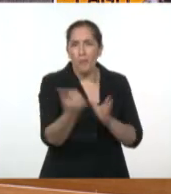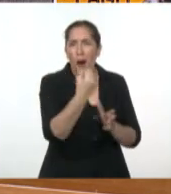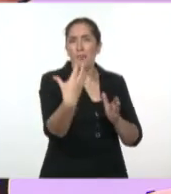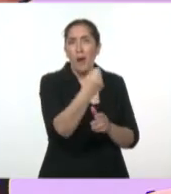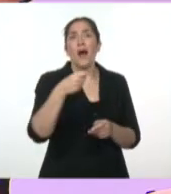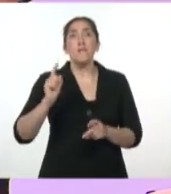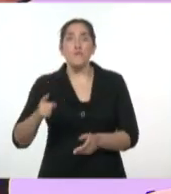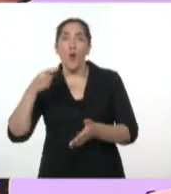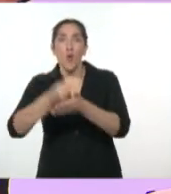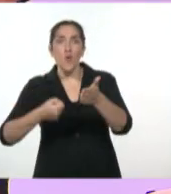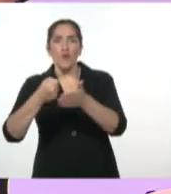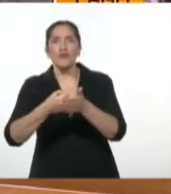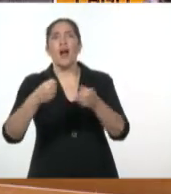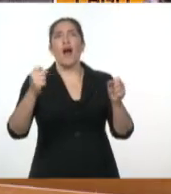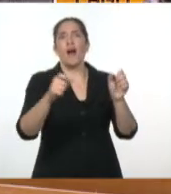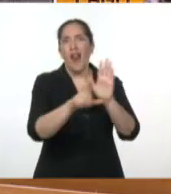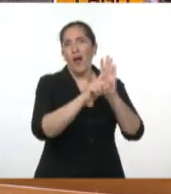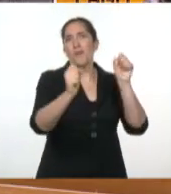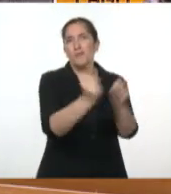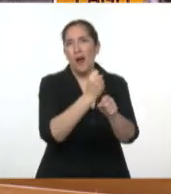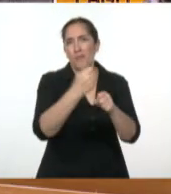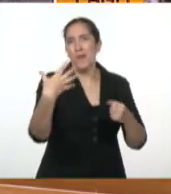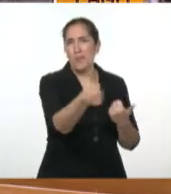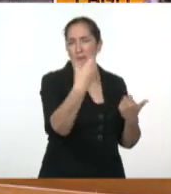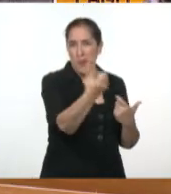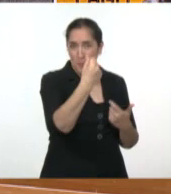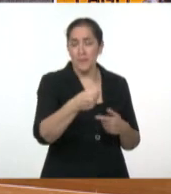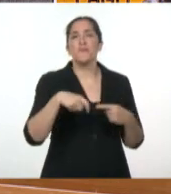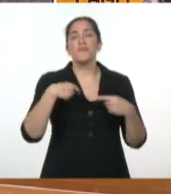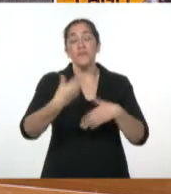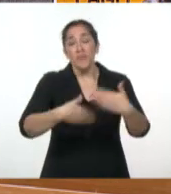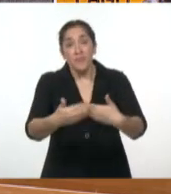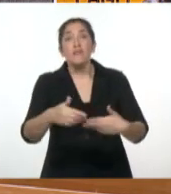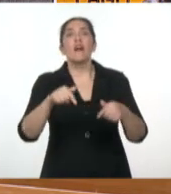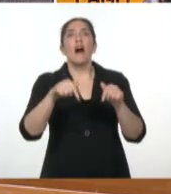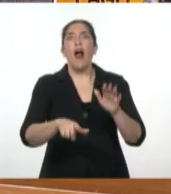propia lucha. Y terminamos hoy recorriendo, conociendo